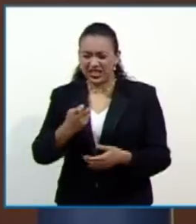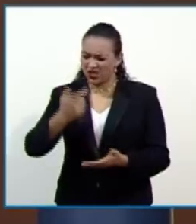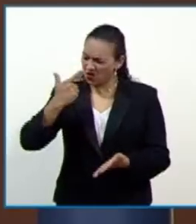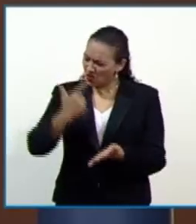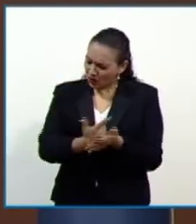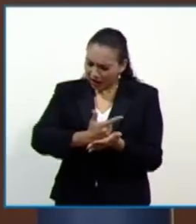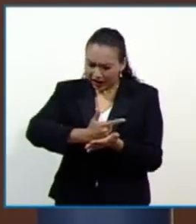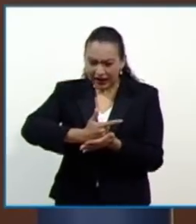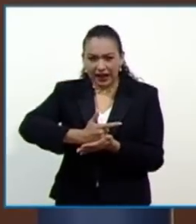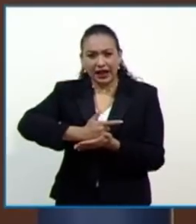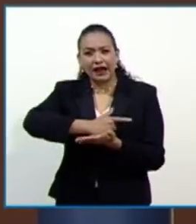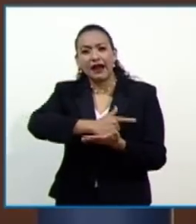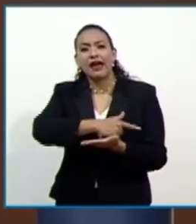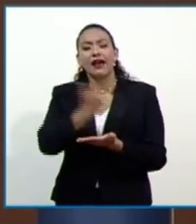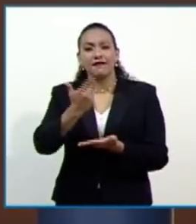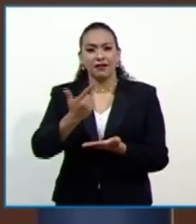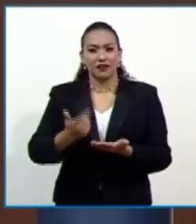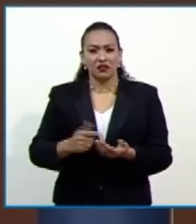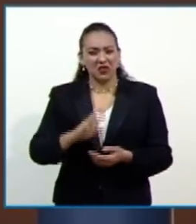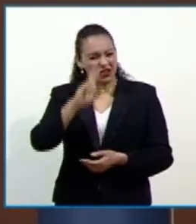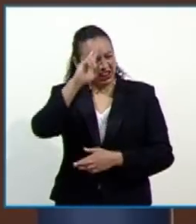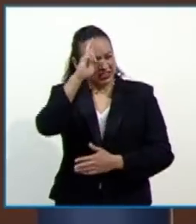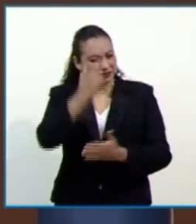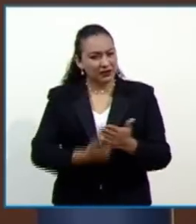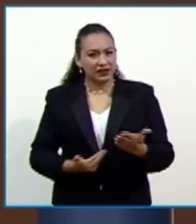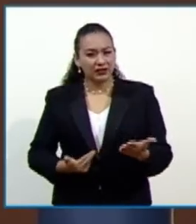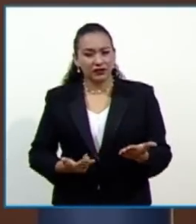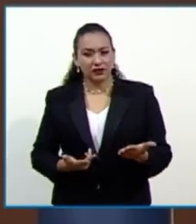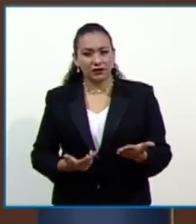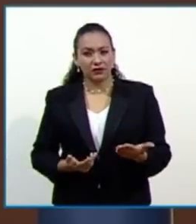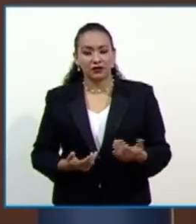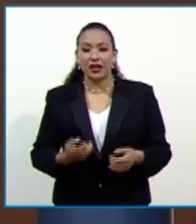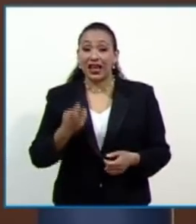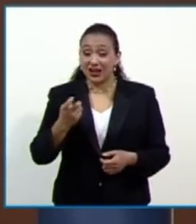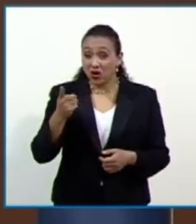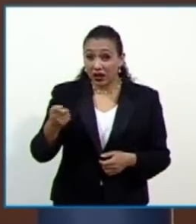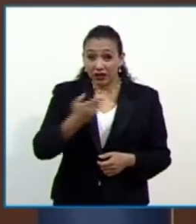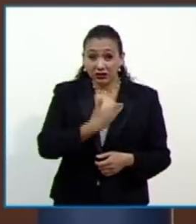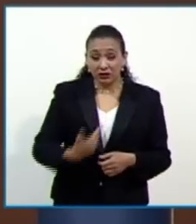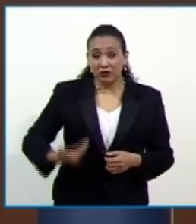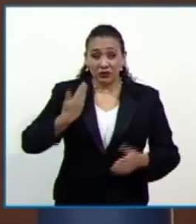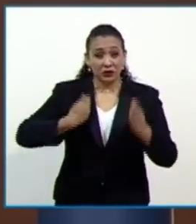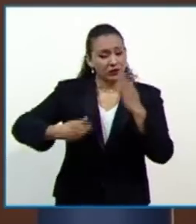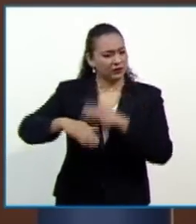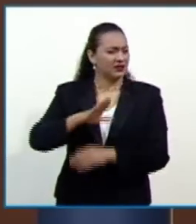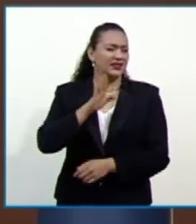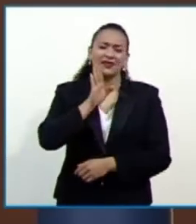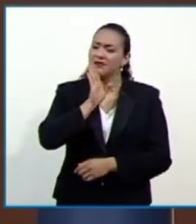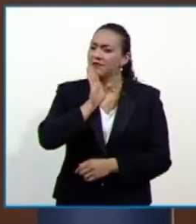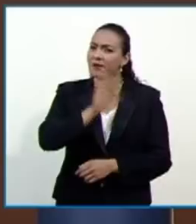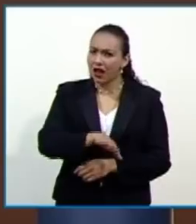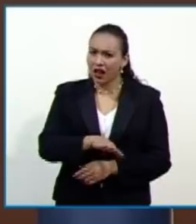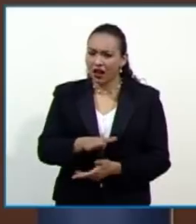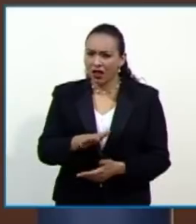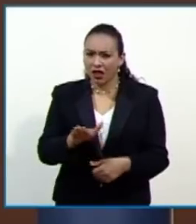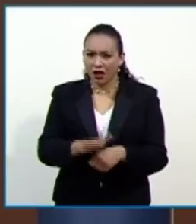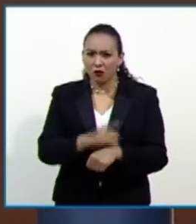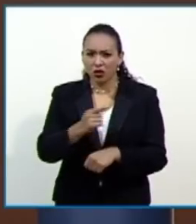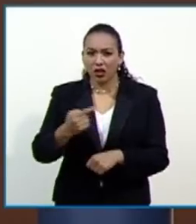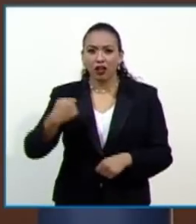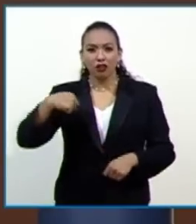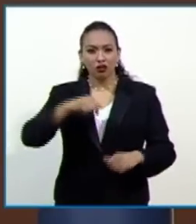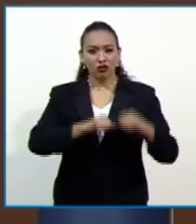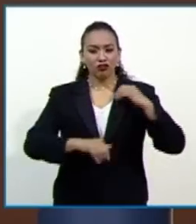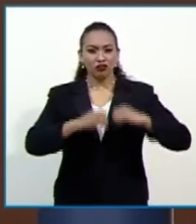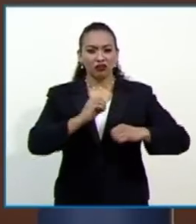grave, no como lo señaló la presidenta en la mañana, de que lo grave era tal. Esto es grave, desairar e ignorar